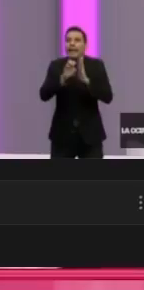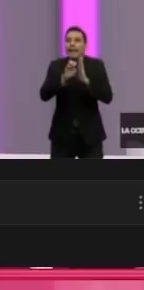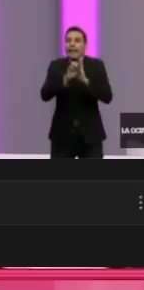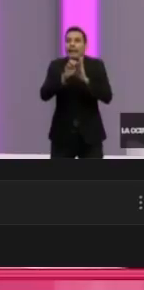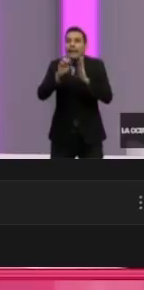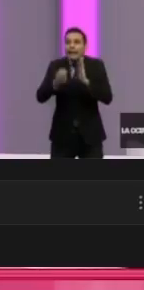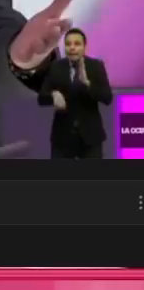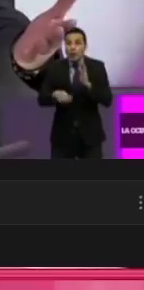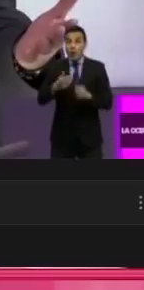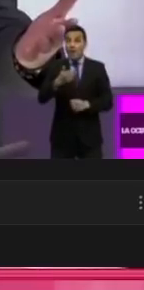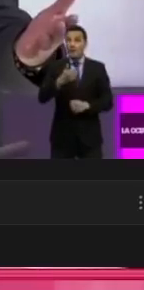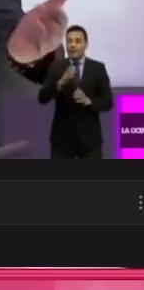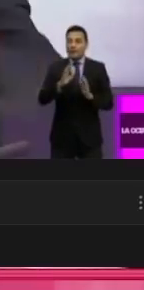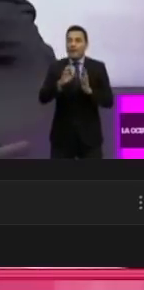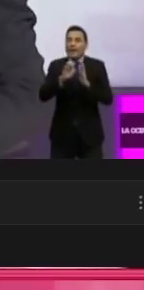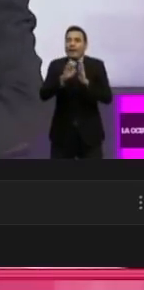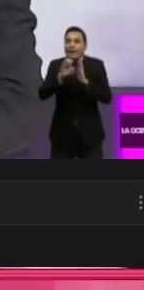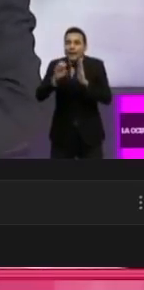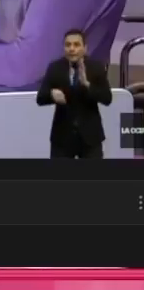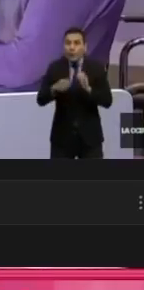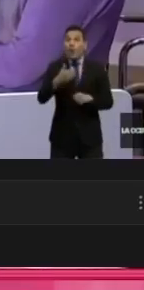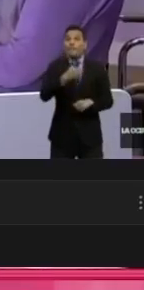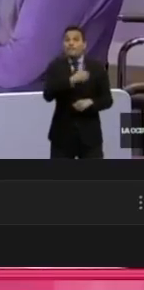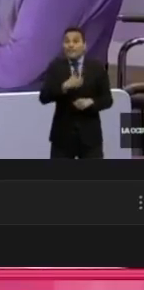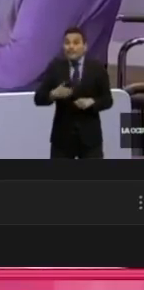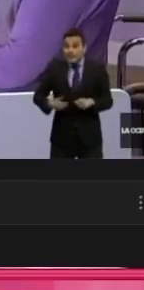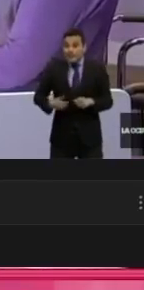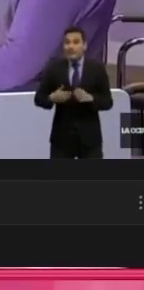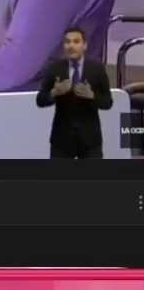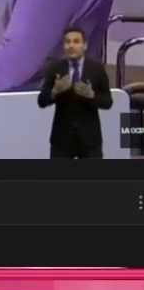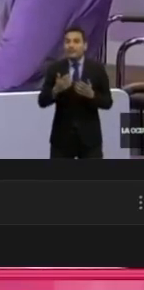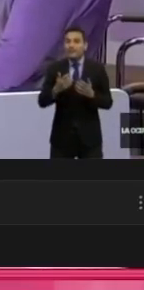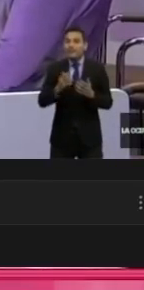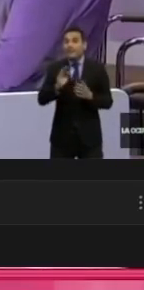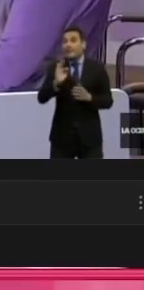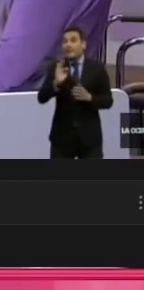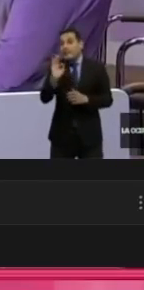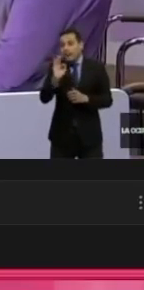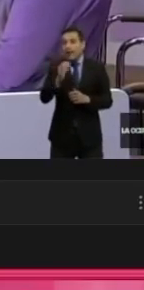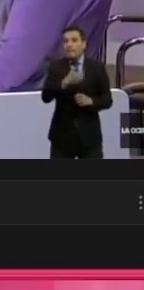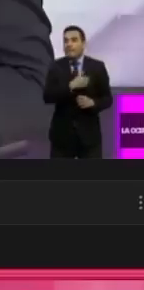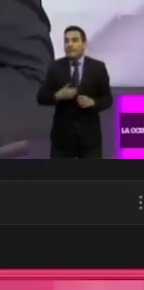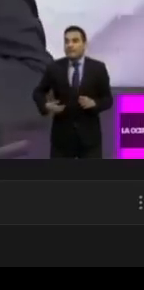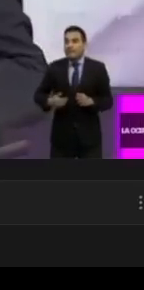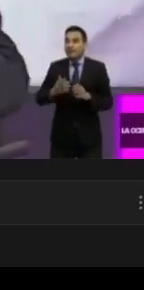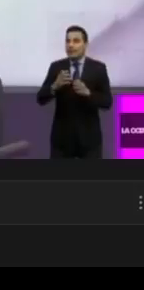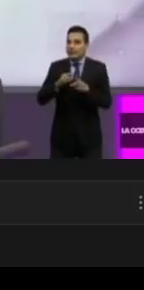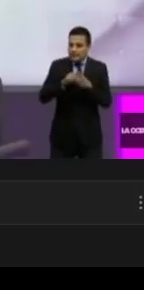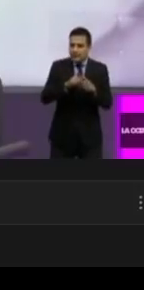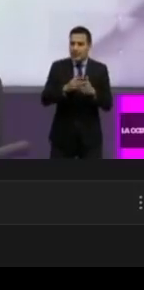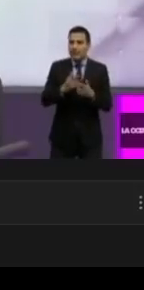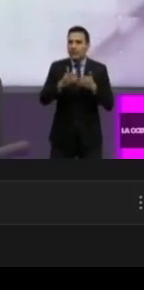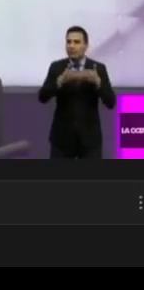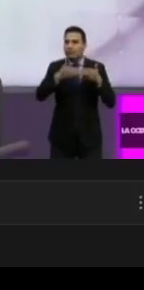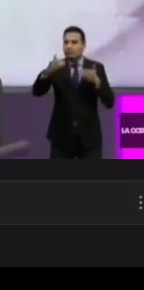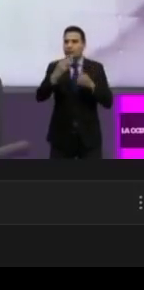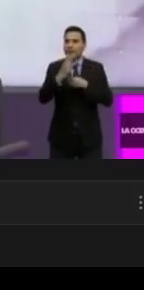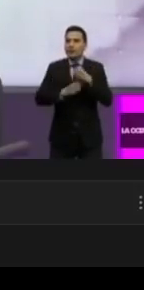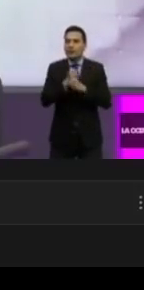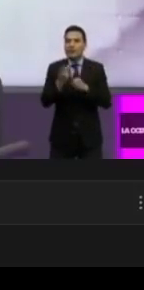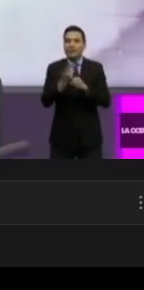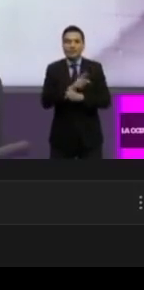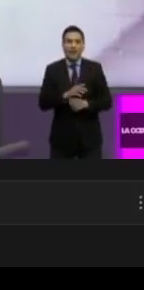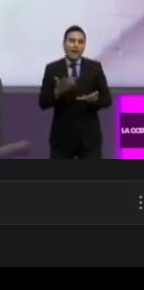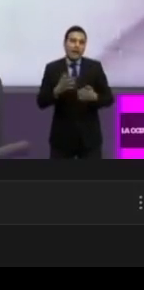presidente sale, si el presidente sale, si gana la revocación de mandatos. Vamos a tener, creo yo, una persona